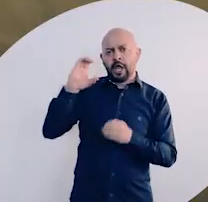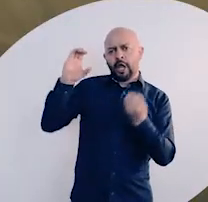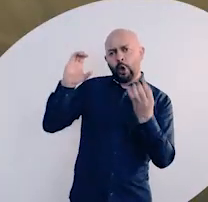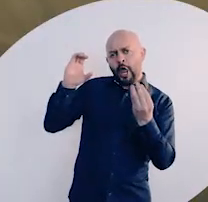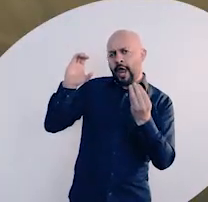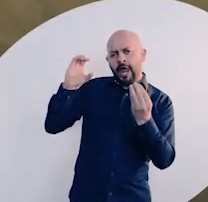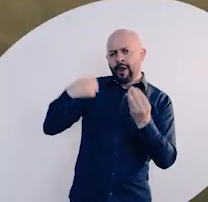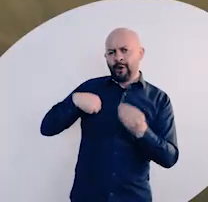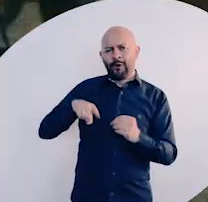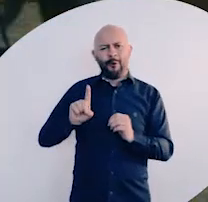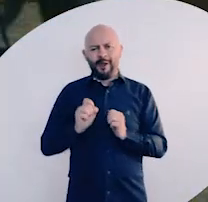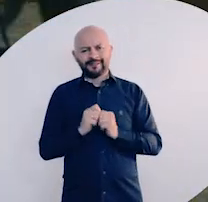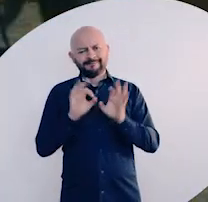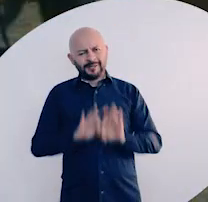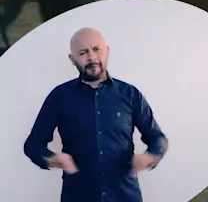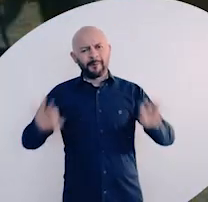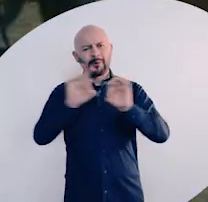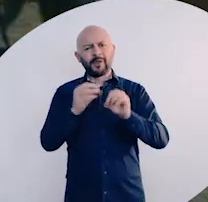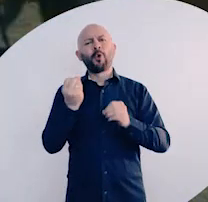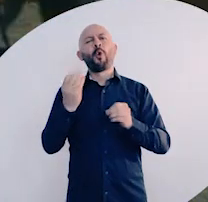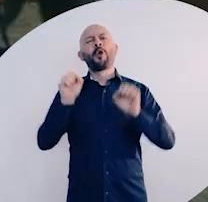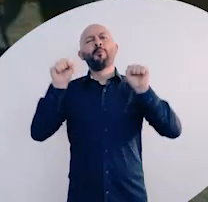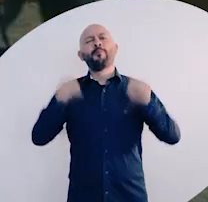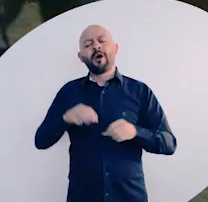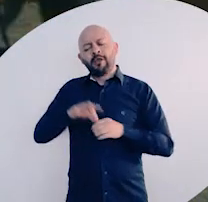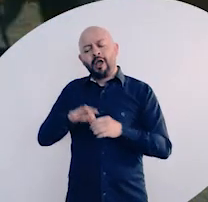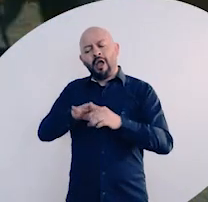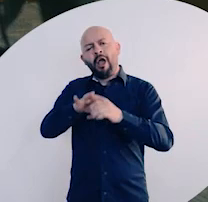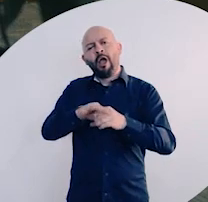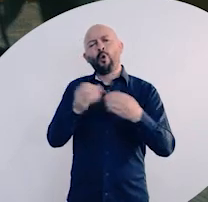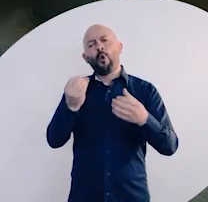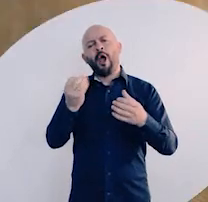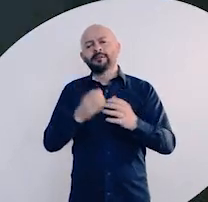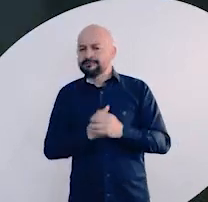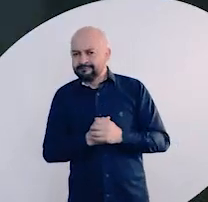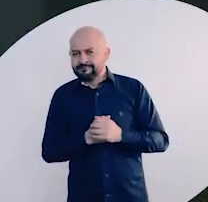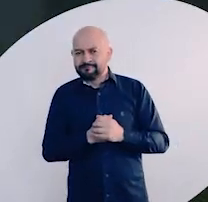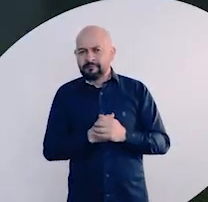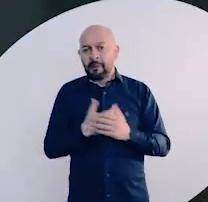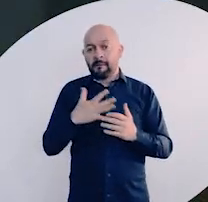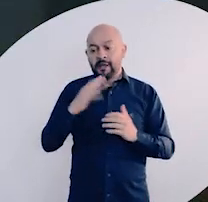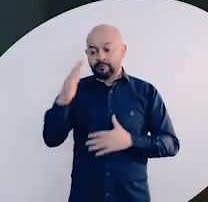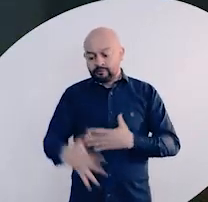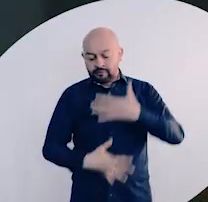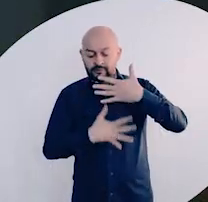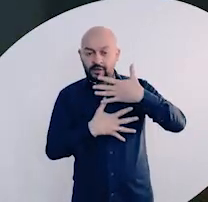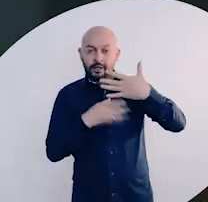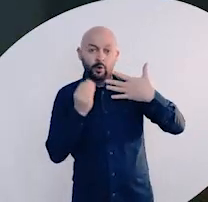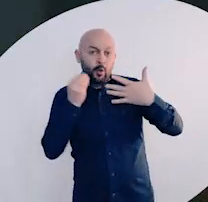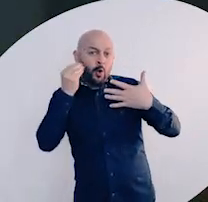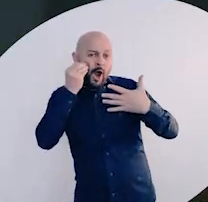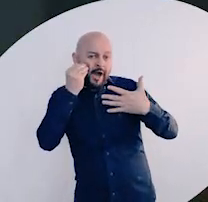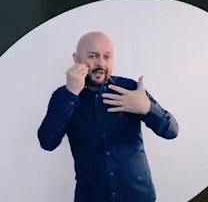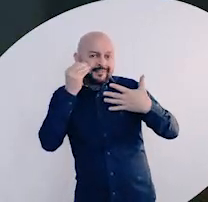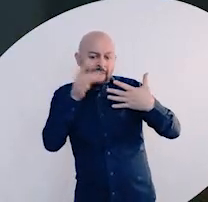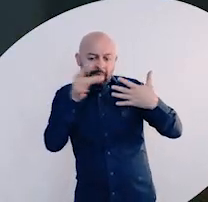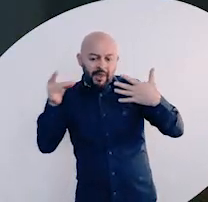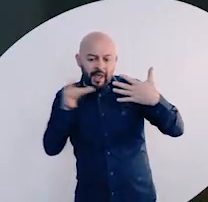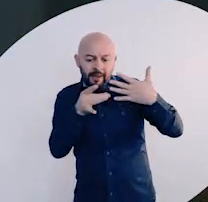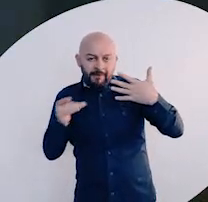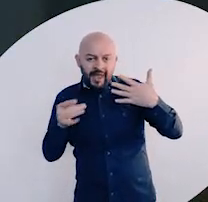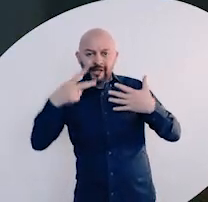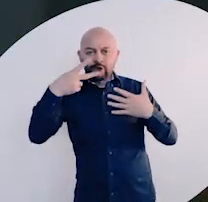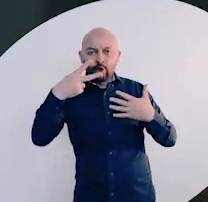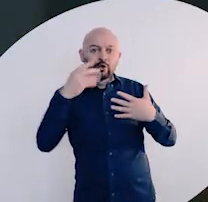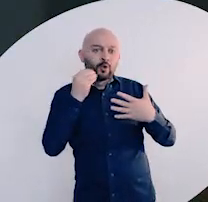es cuánto se gane una persona, sino cuánto está dispuesto a ahorrar. En promedio, 2 de cada 10 hogares de